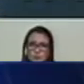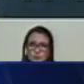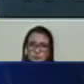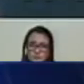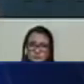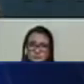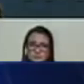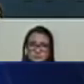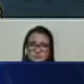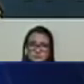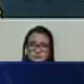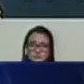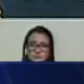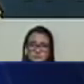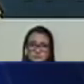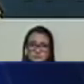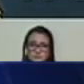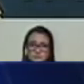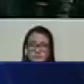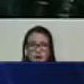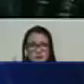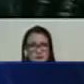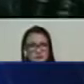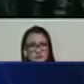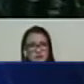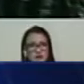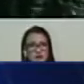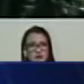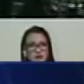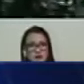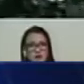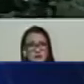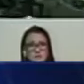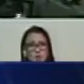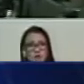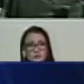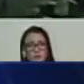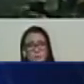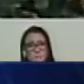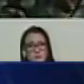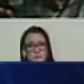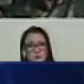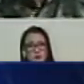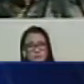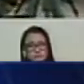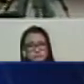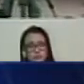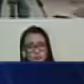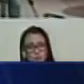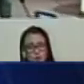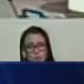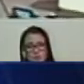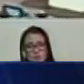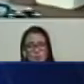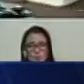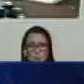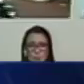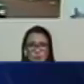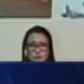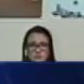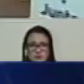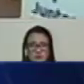gobernadores. El 10 de diciembre de 2017, elecciones de alcaldes y alcaldesas. Y para cerrar el ciclo